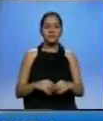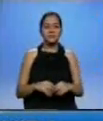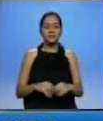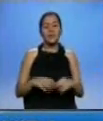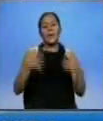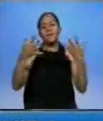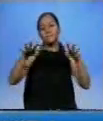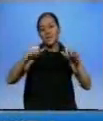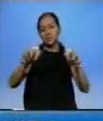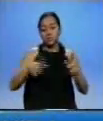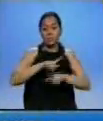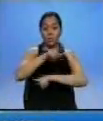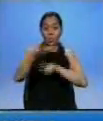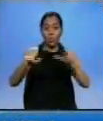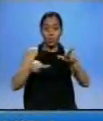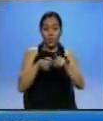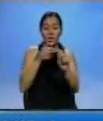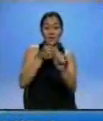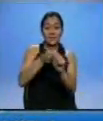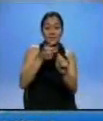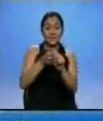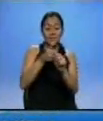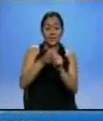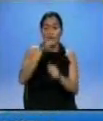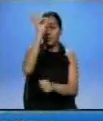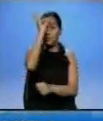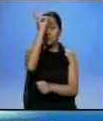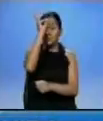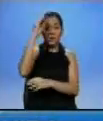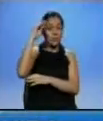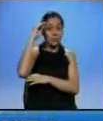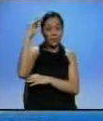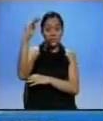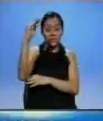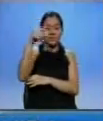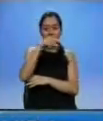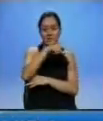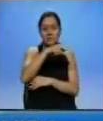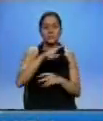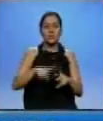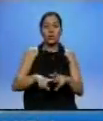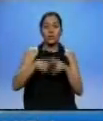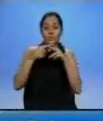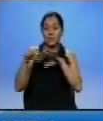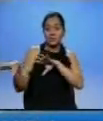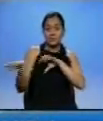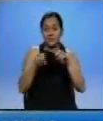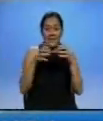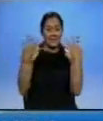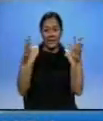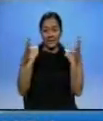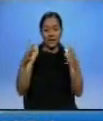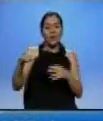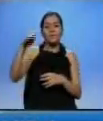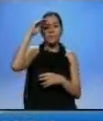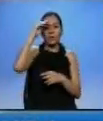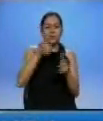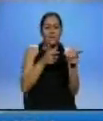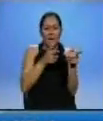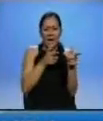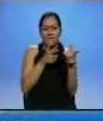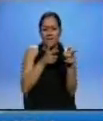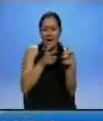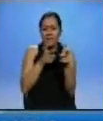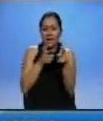Cerca del sitio donde el presidente permanecía retenido, incluso antes de que inicie el rescate, varios policías disparaban contra